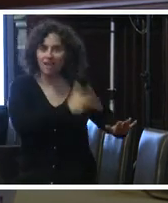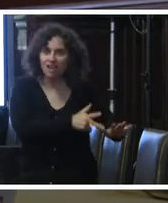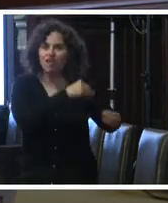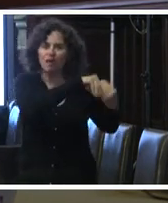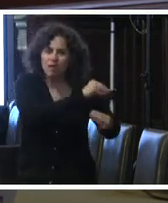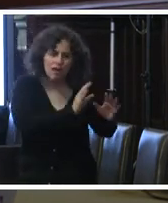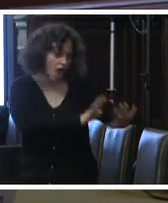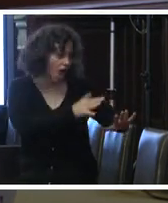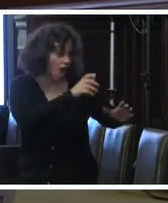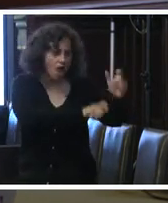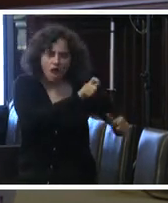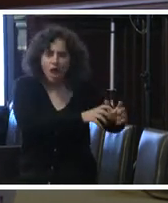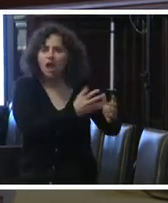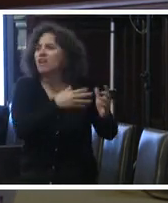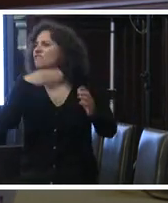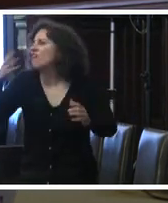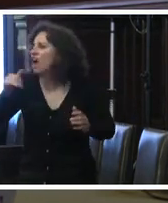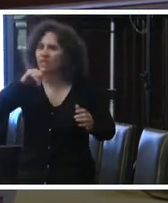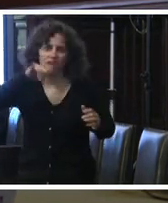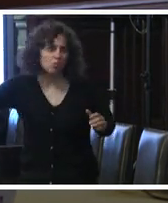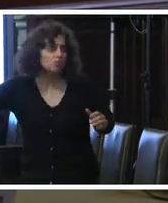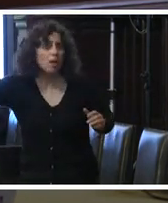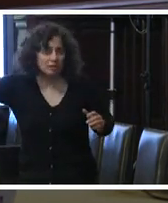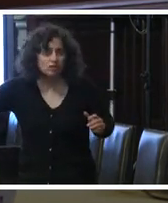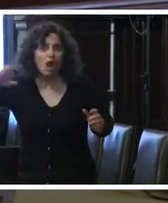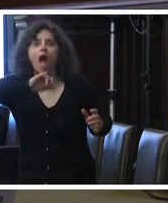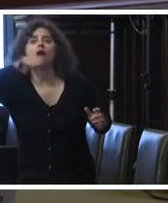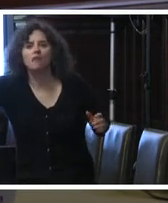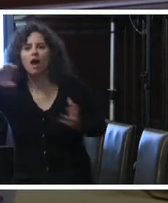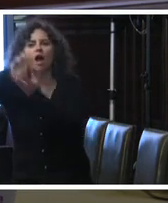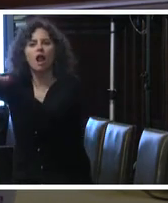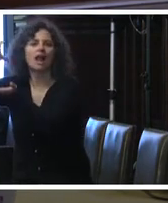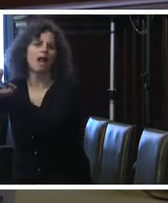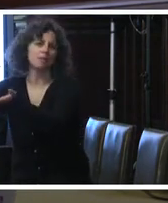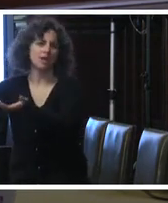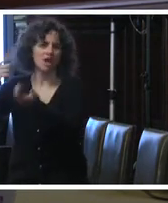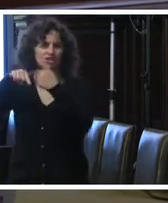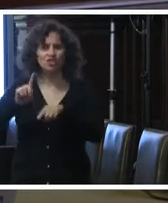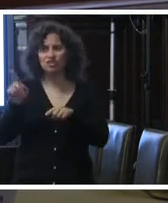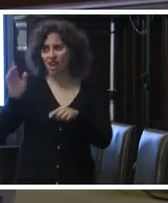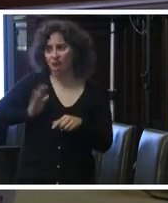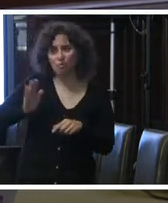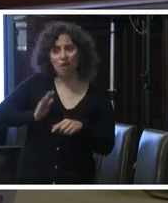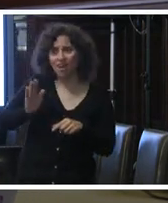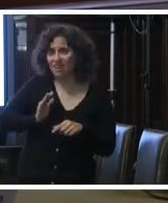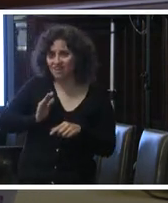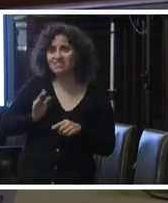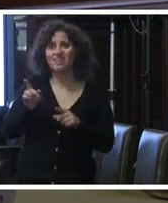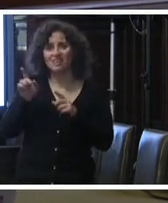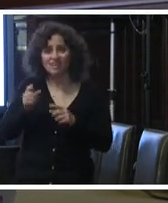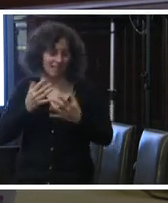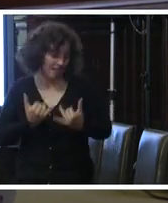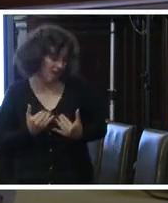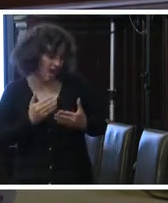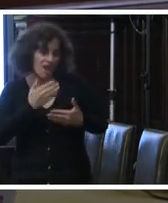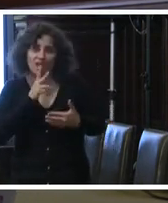en sus pueblos para venir a contestar una denuncia en la capital, ¿no? Con el agravante de que mujeres como ella, que tenían